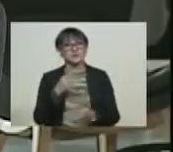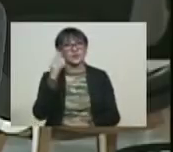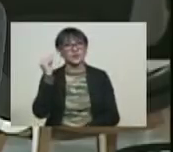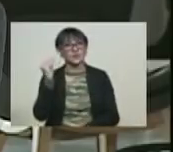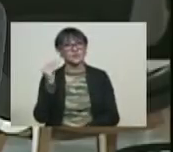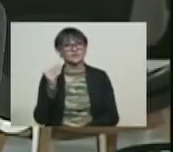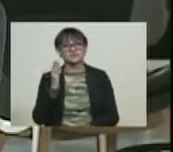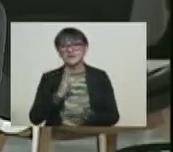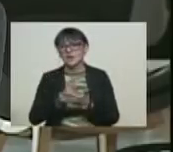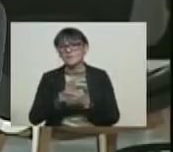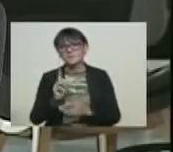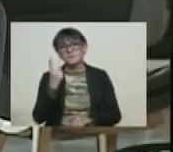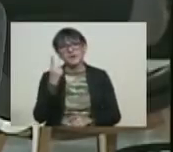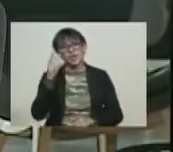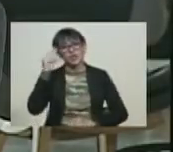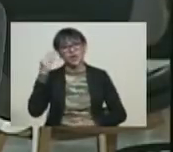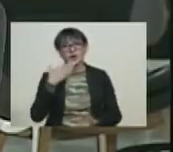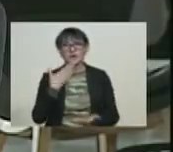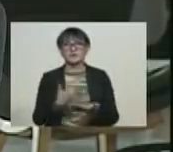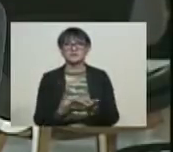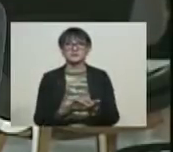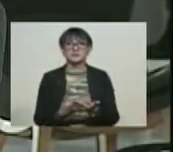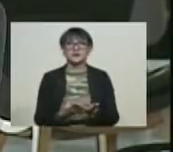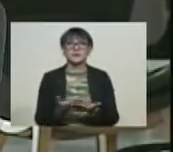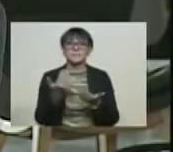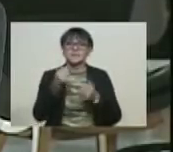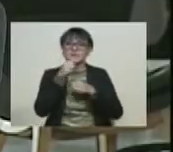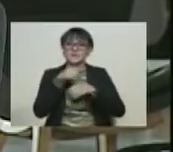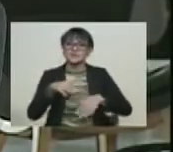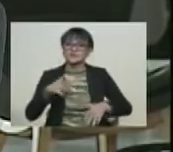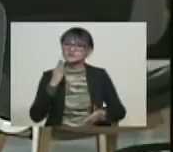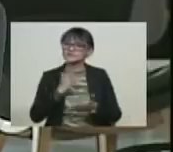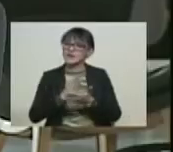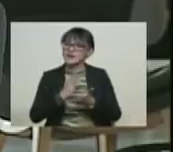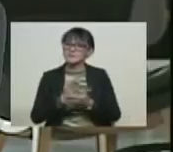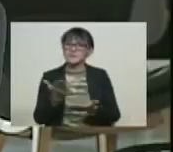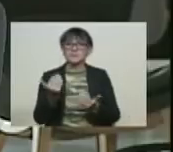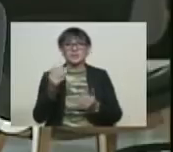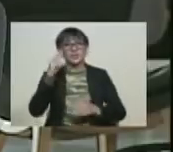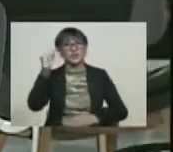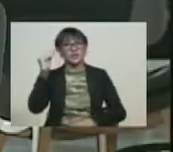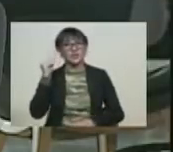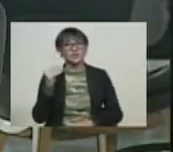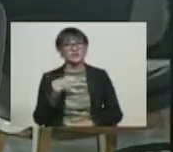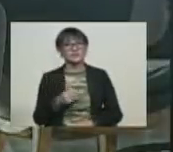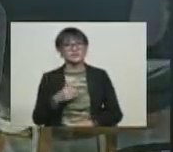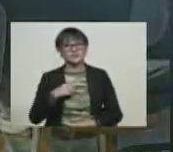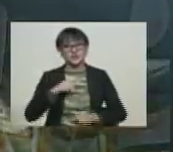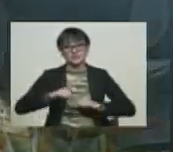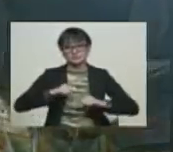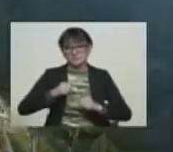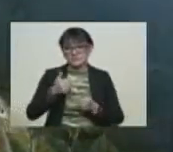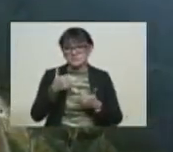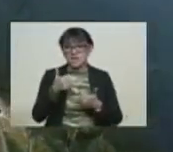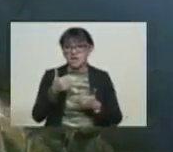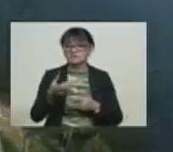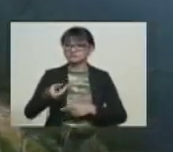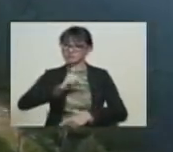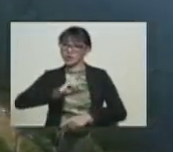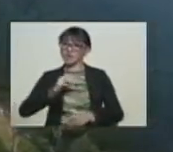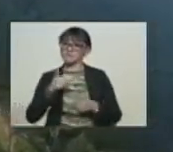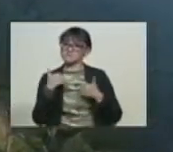Dios siempre y pedir sus bendiciones siempre. Quien hace bien, le va bien.